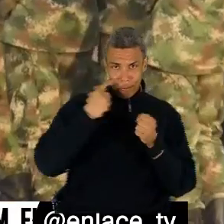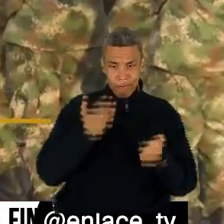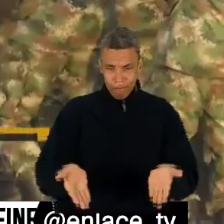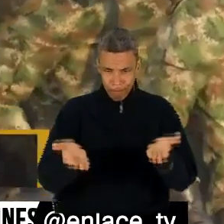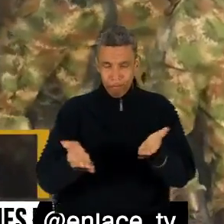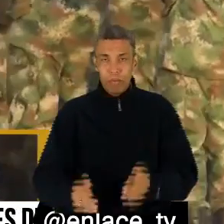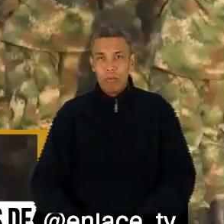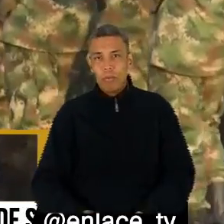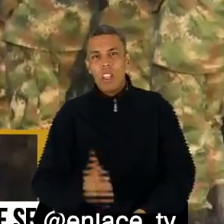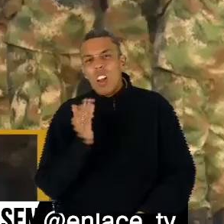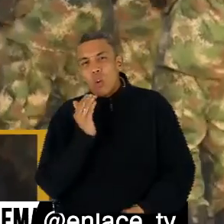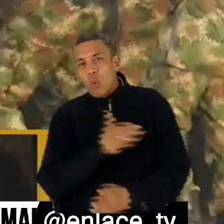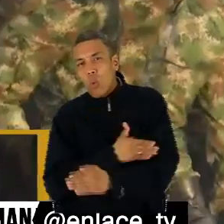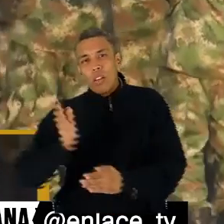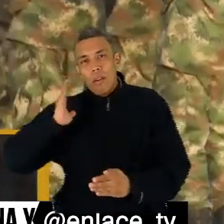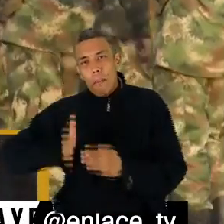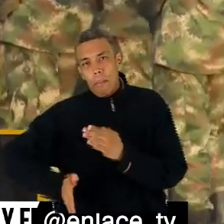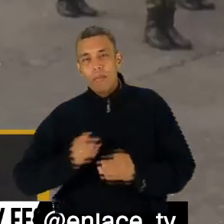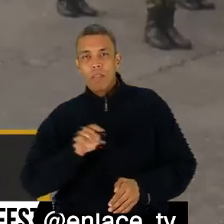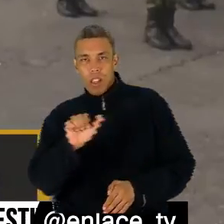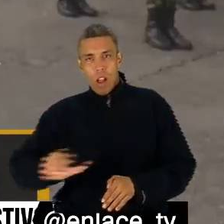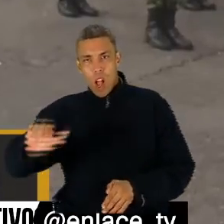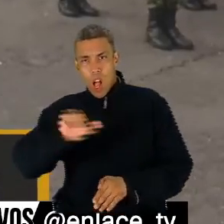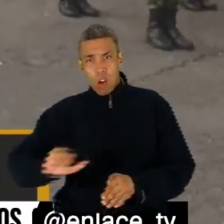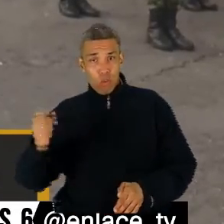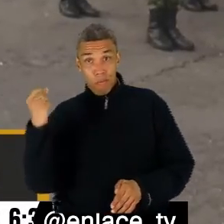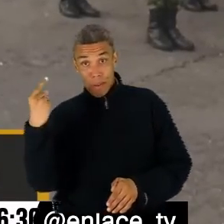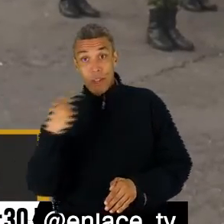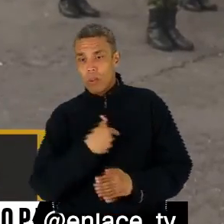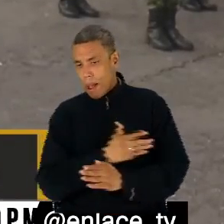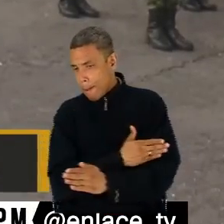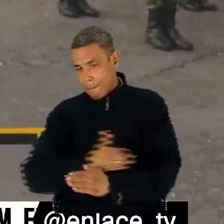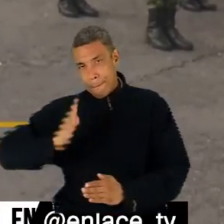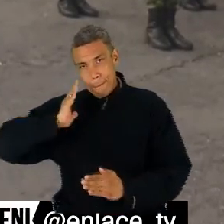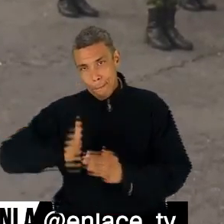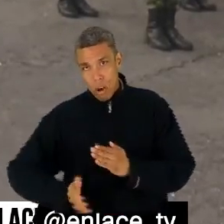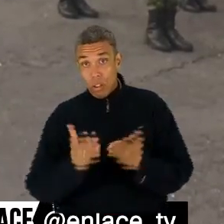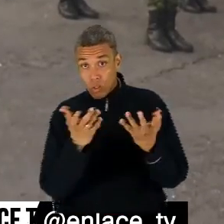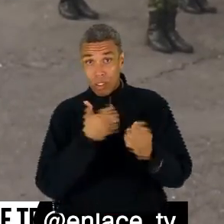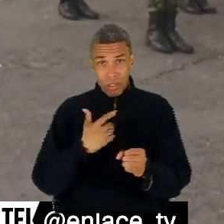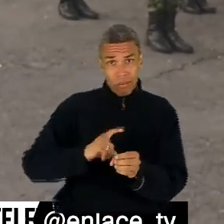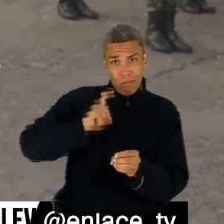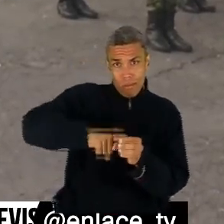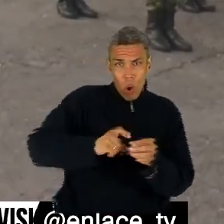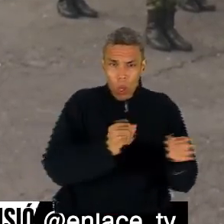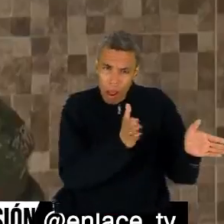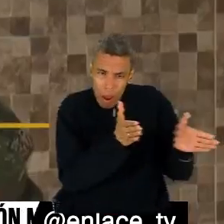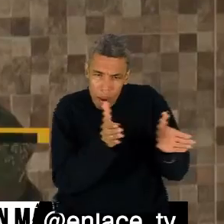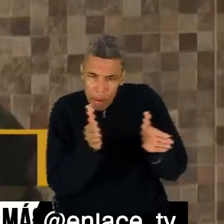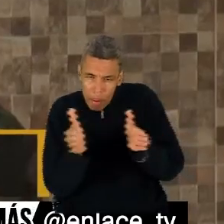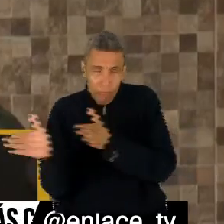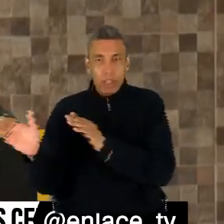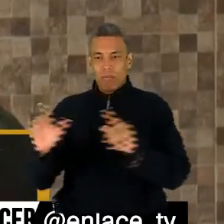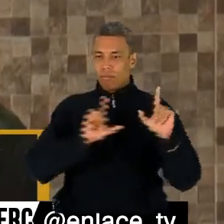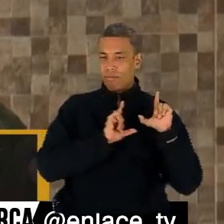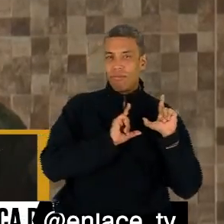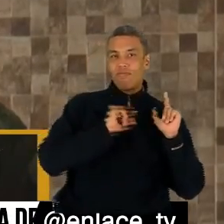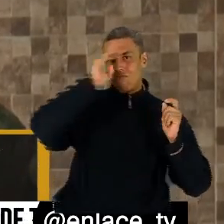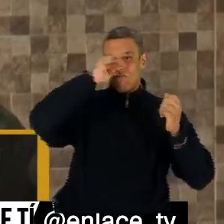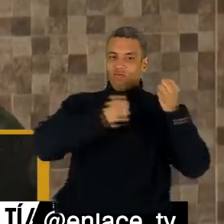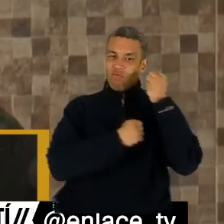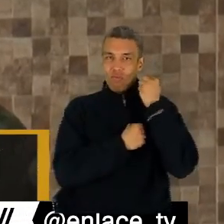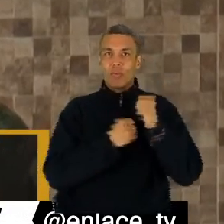el próximo 1 de agosto, el Ejército Nacional tiene abiertas inscripciones para el personal interesado en cursos para suboficiales. La Escuela Militar de